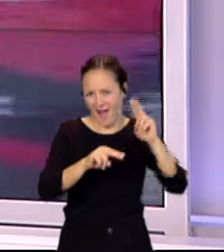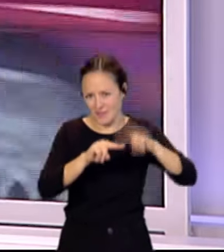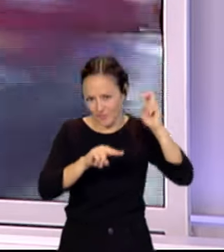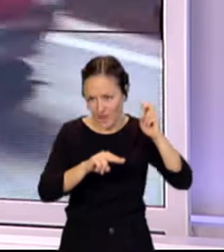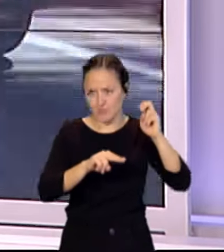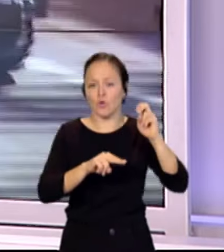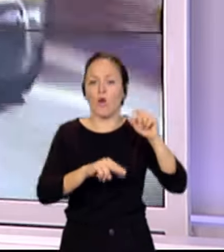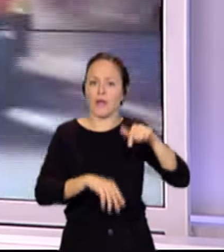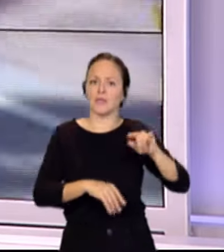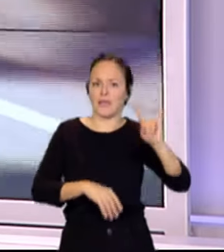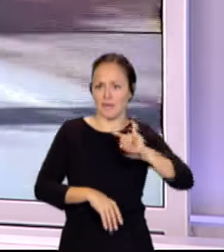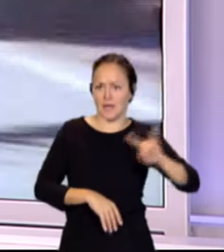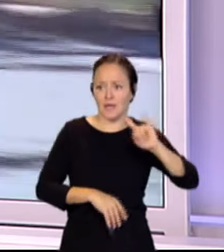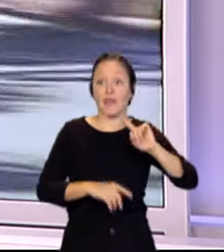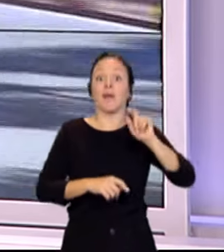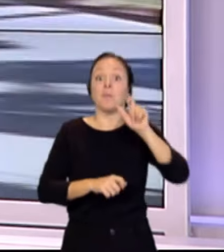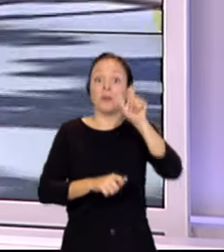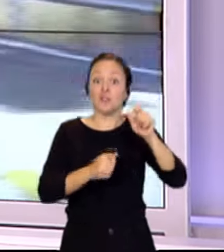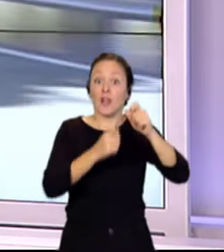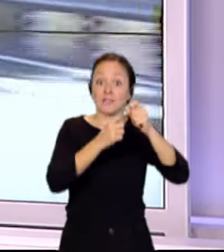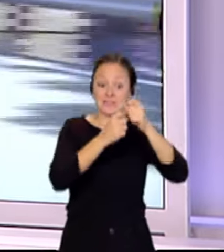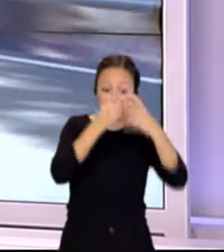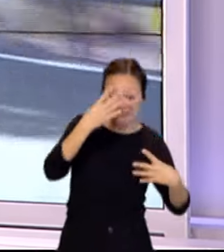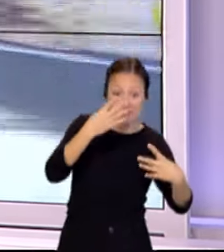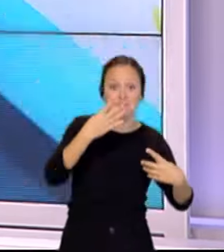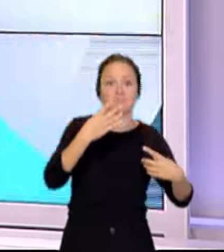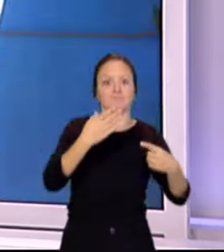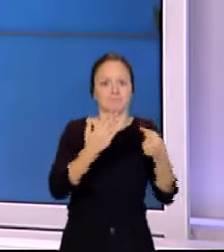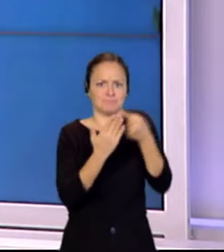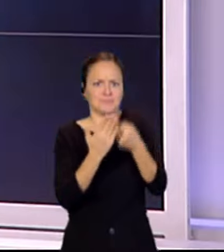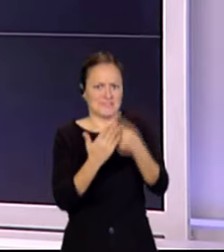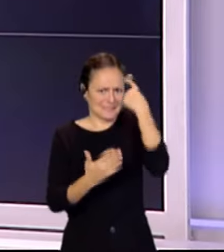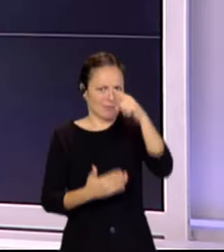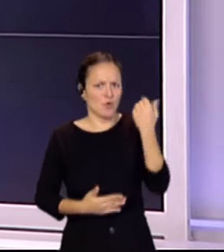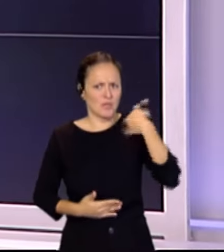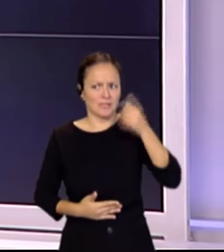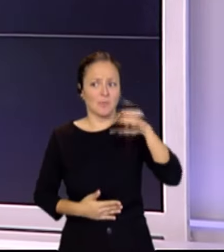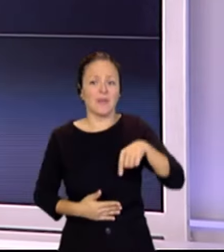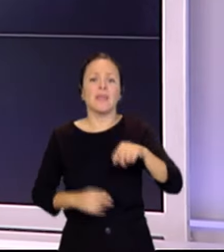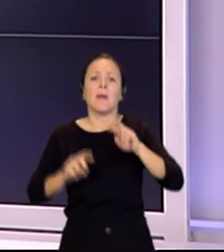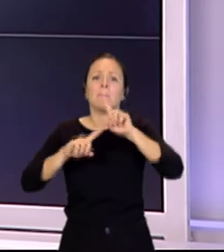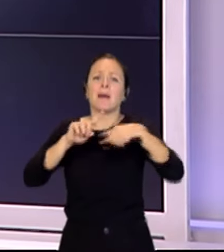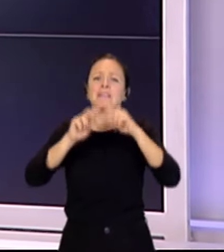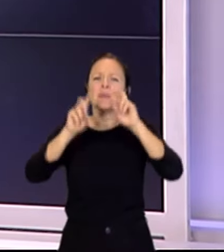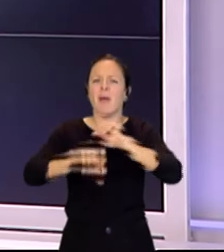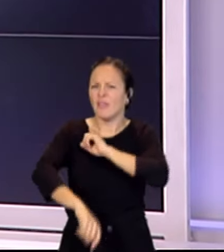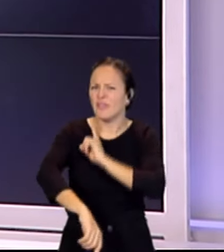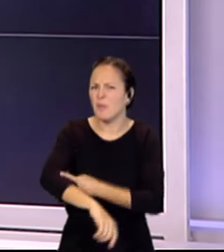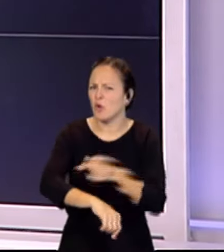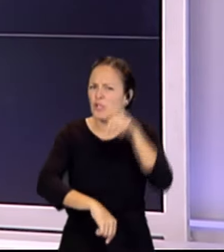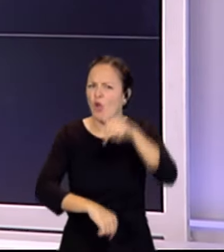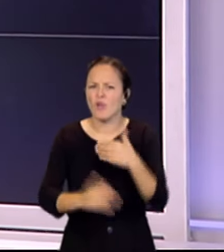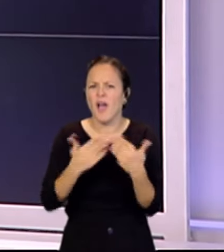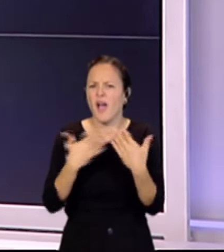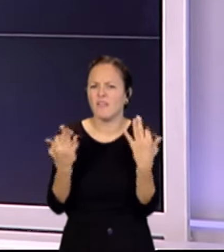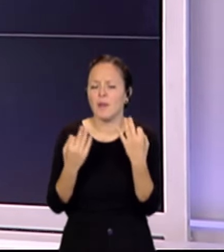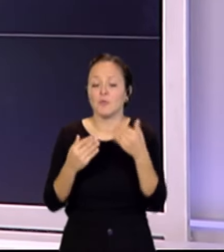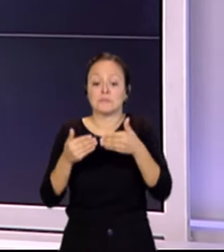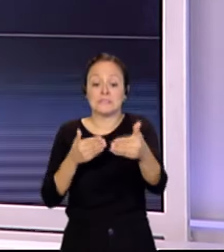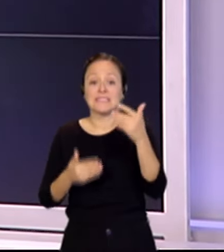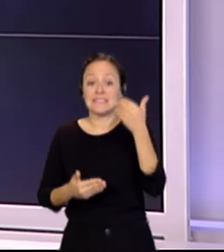también la lista de inscritos y hoy en el tiempo de deportes de Buenos días Canarias vamos a hablar de un evento que se celebra el sábado en la laguna